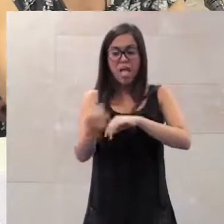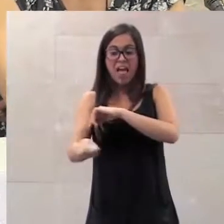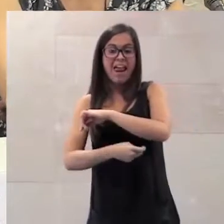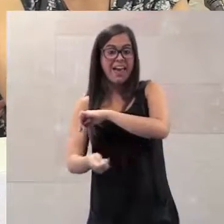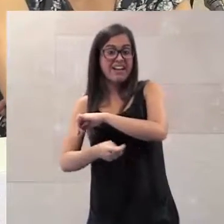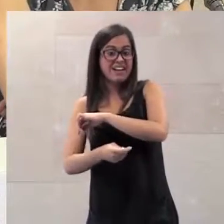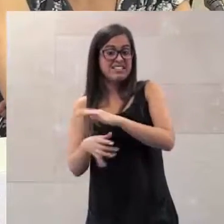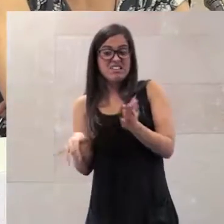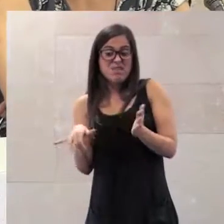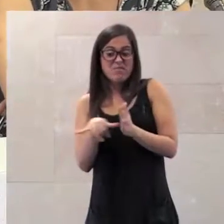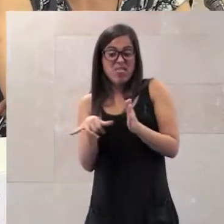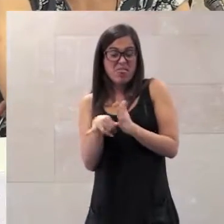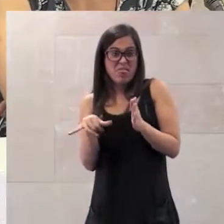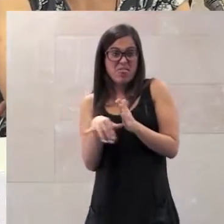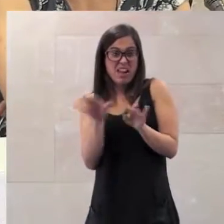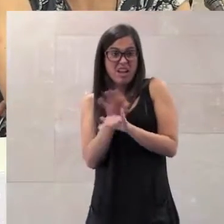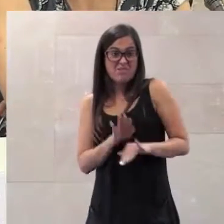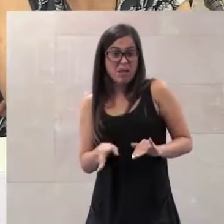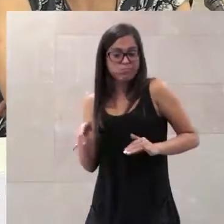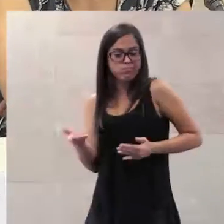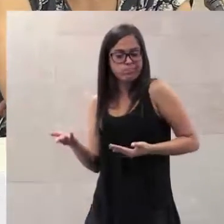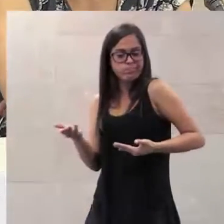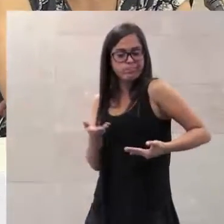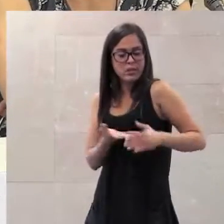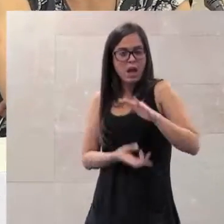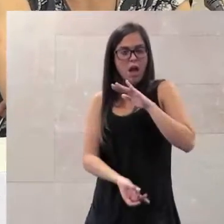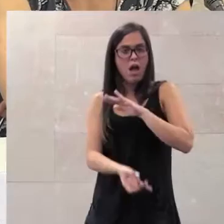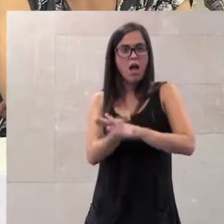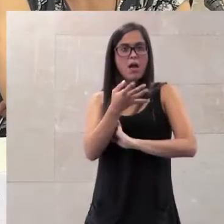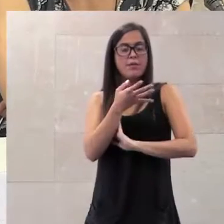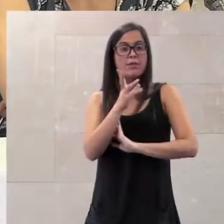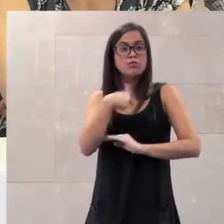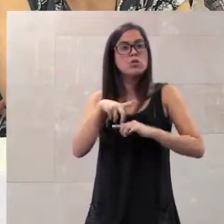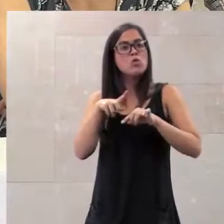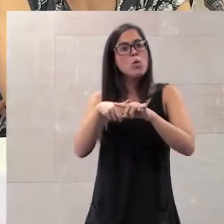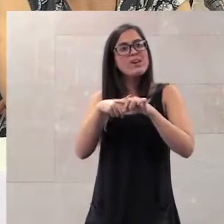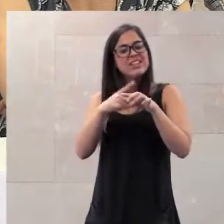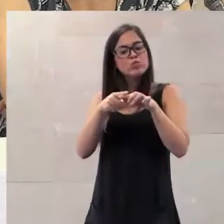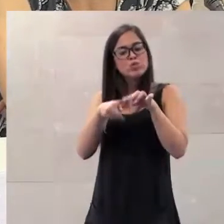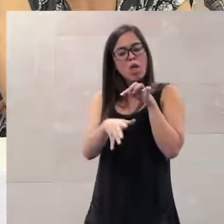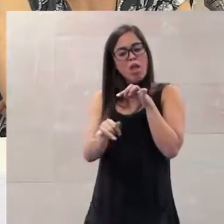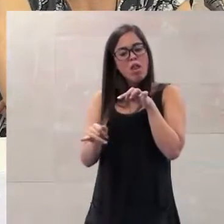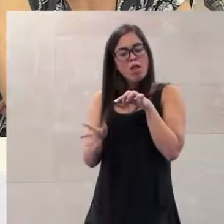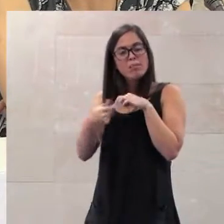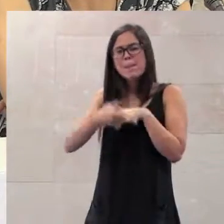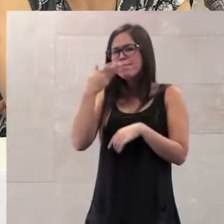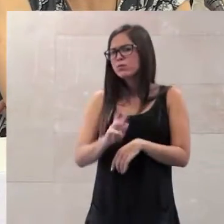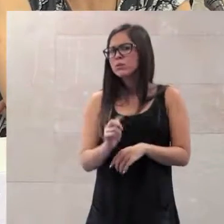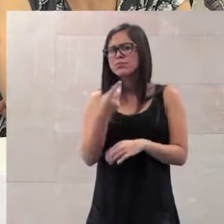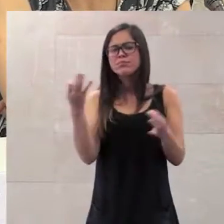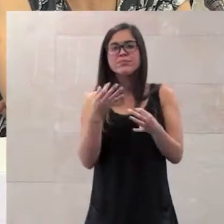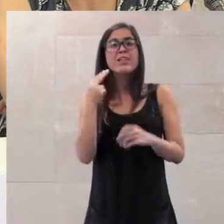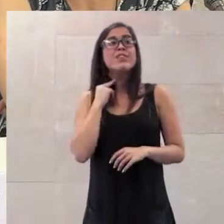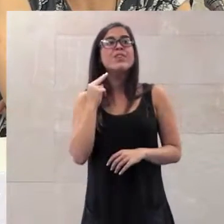Gasteiz, porque estamos cerca y por compartir un poco lo que tenemos, pero yo creo que lo realmente importante es que